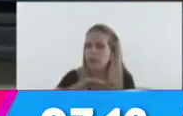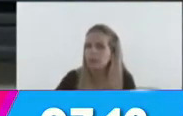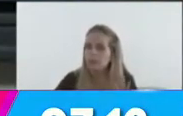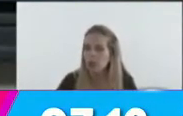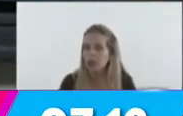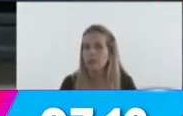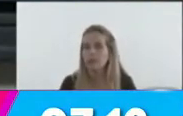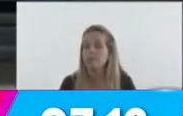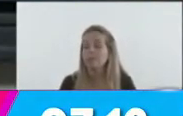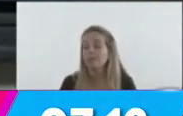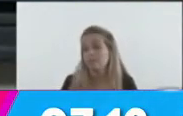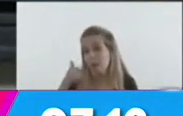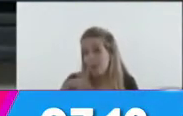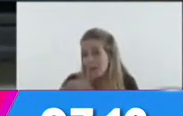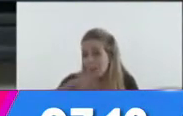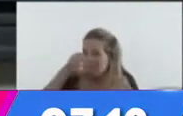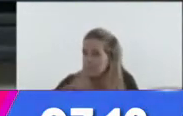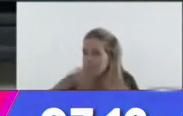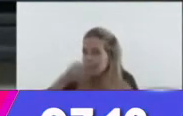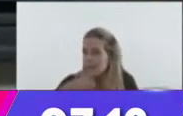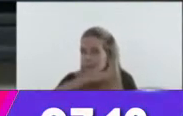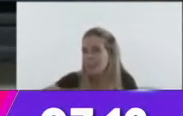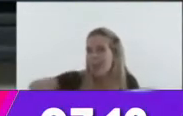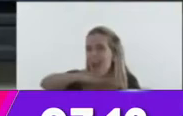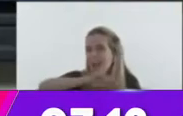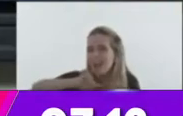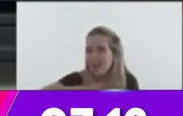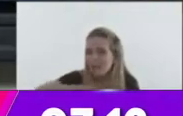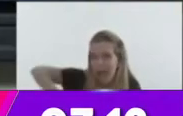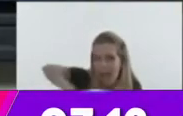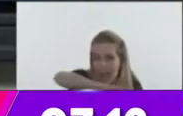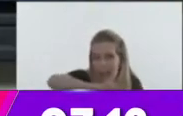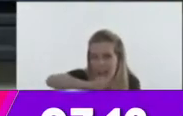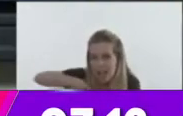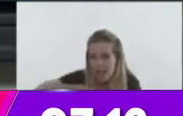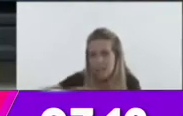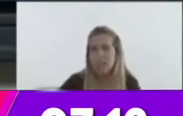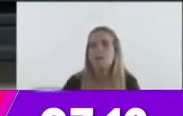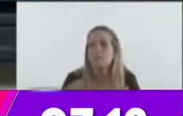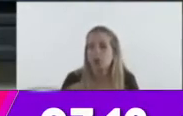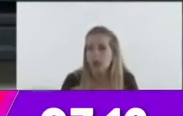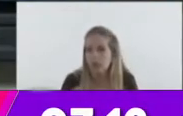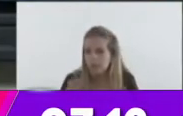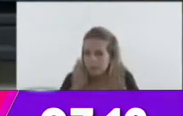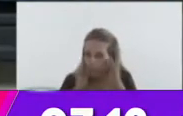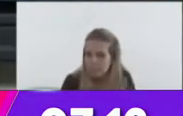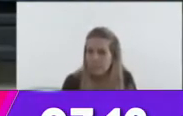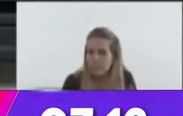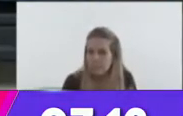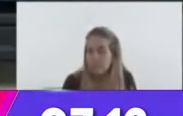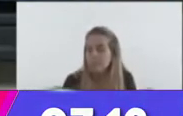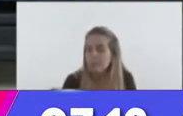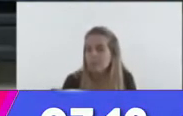que vamos a aplicar exclusivamente al área metropolitana de buenos aires porque porque una vez más